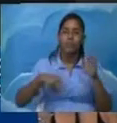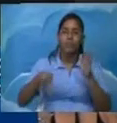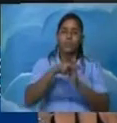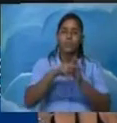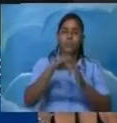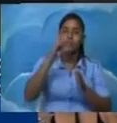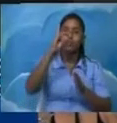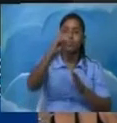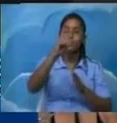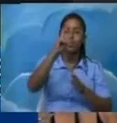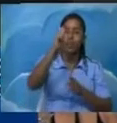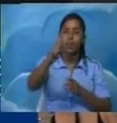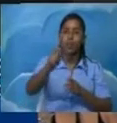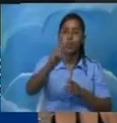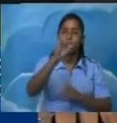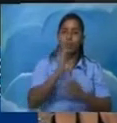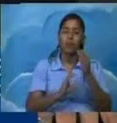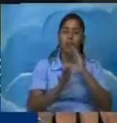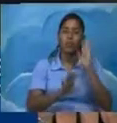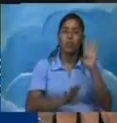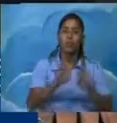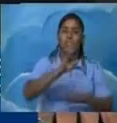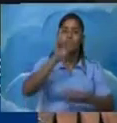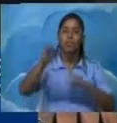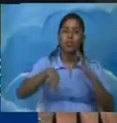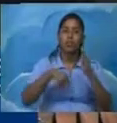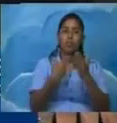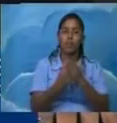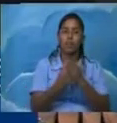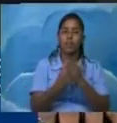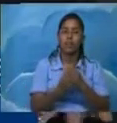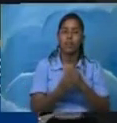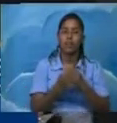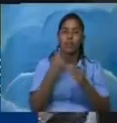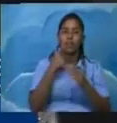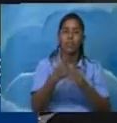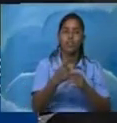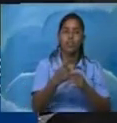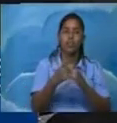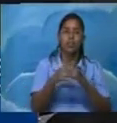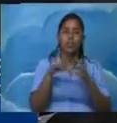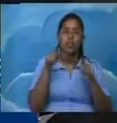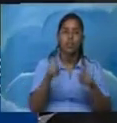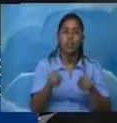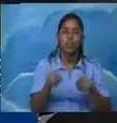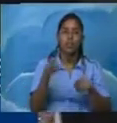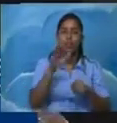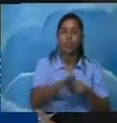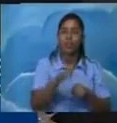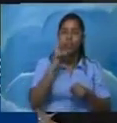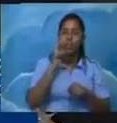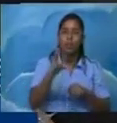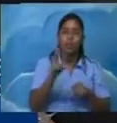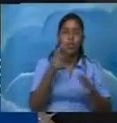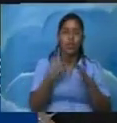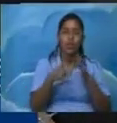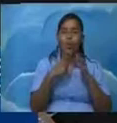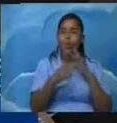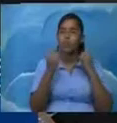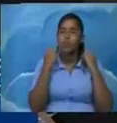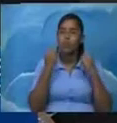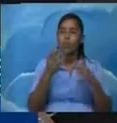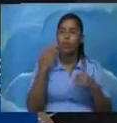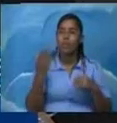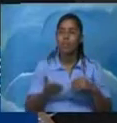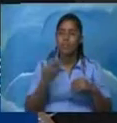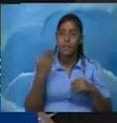Deuteronomio capítulo 15, completo. Ajá, ok, ahí hoy estaremos viendo cosas muy interesantes,